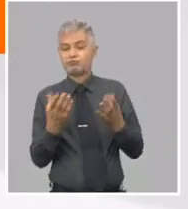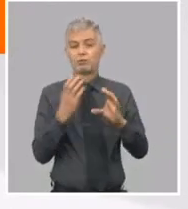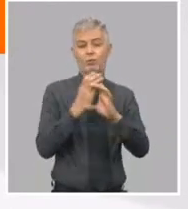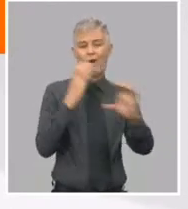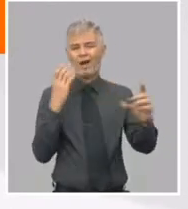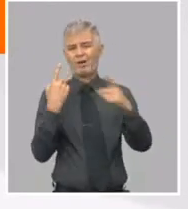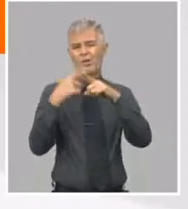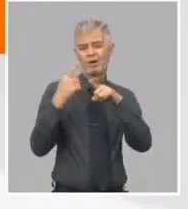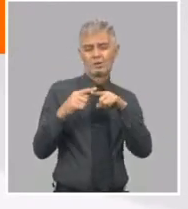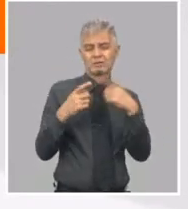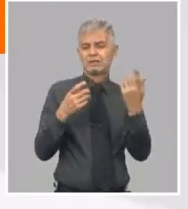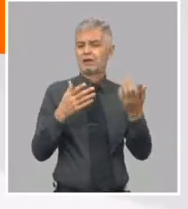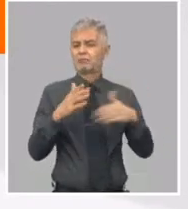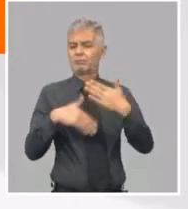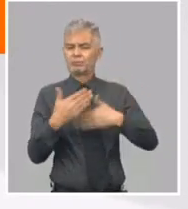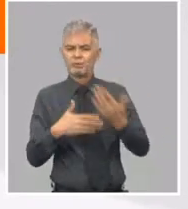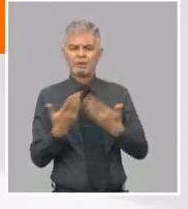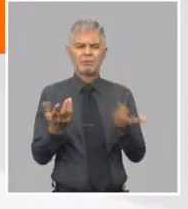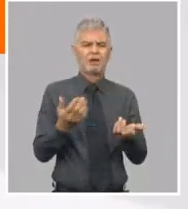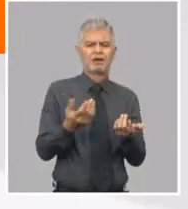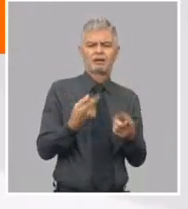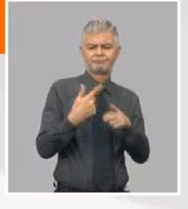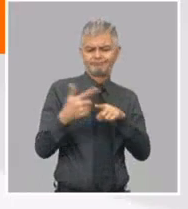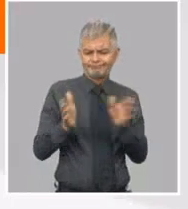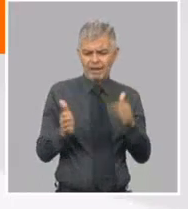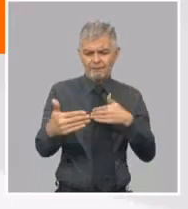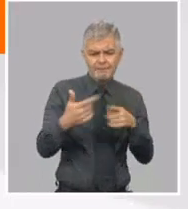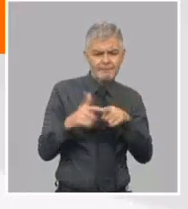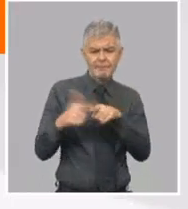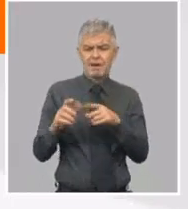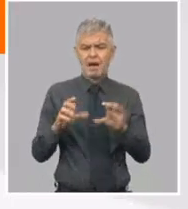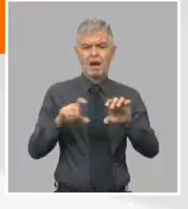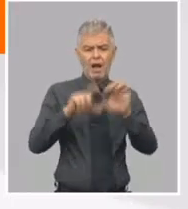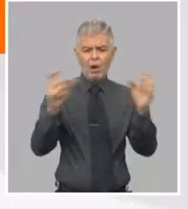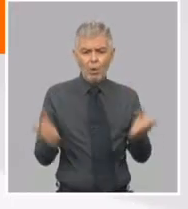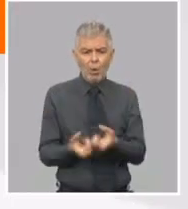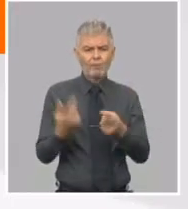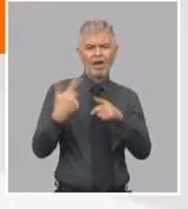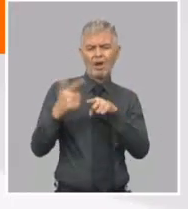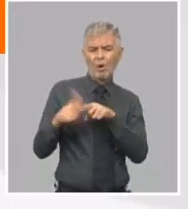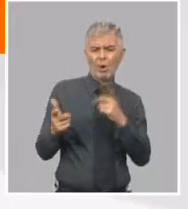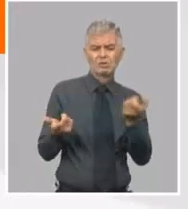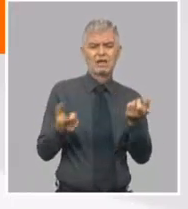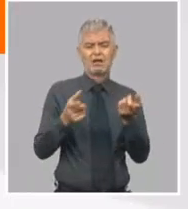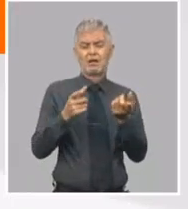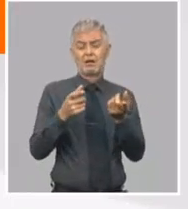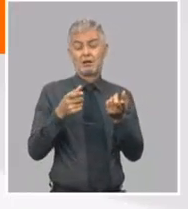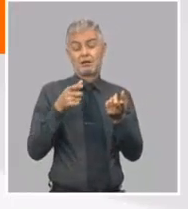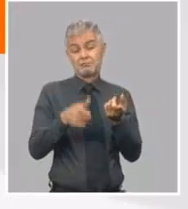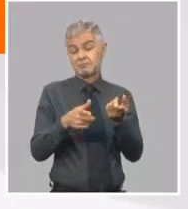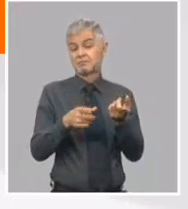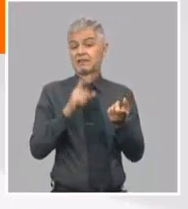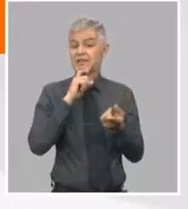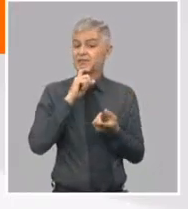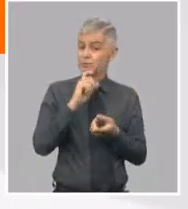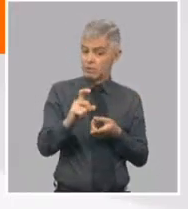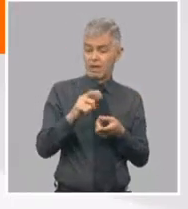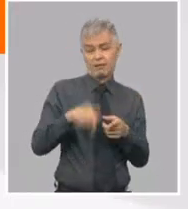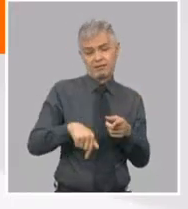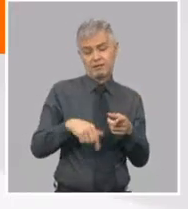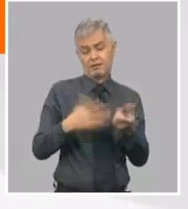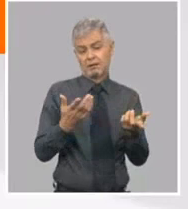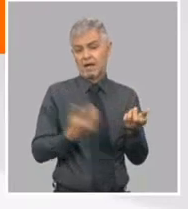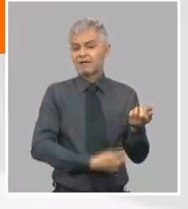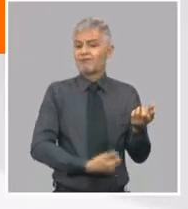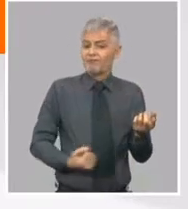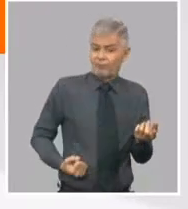limitaciones financieras y de distintos tipos para acceder a la y con la batería a pesar del esfuerzo tremendo que hacen los